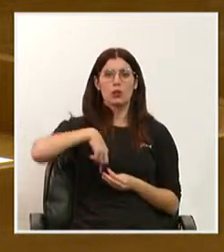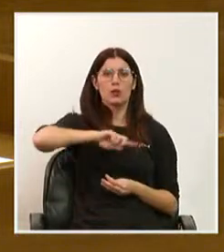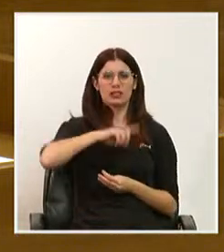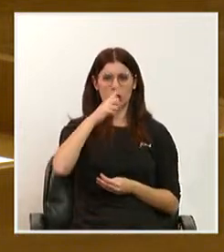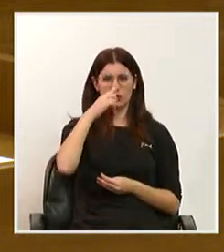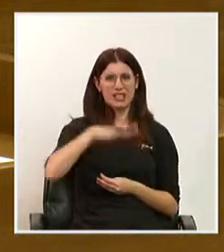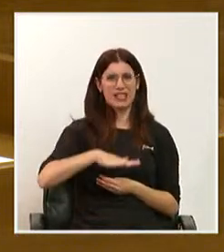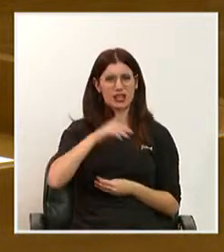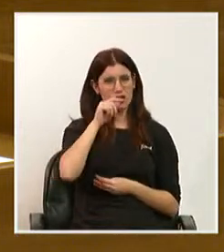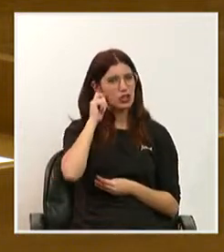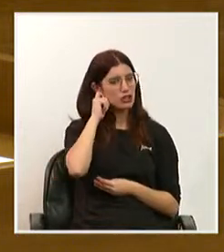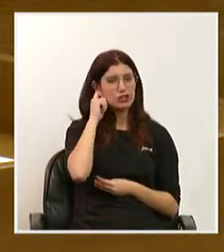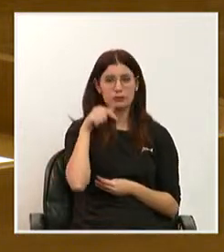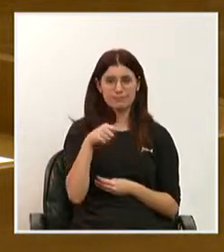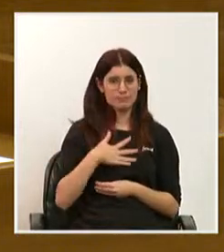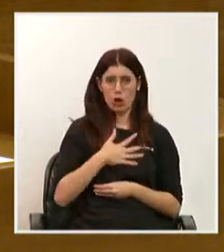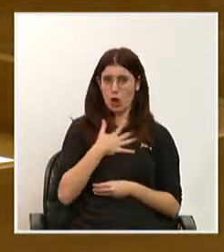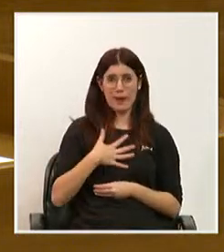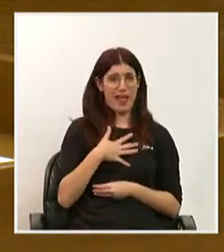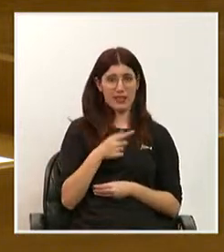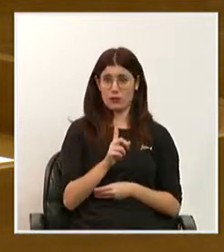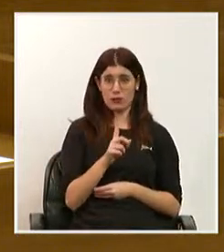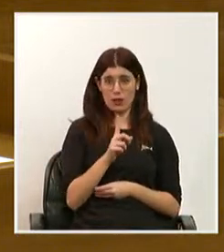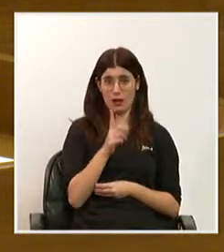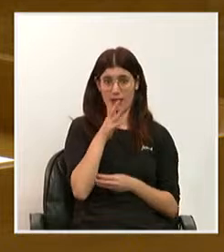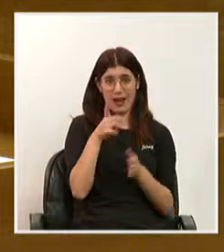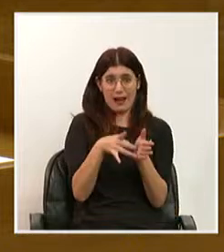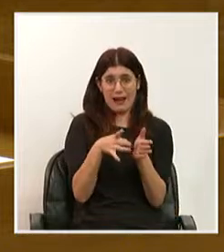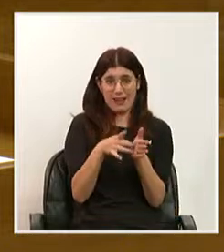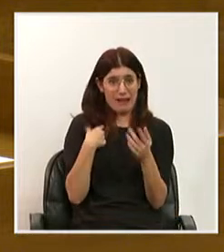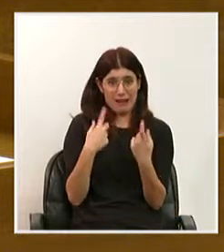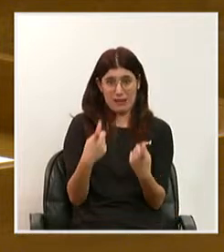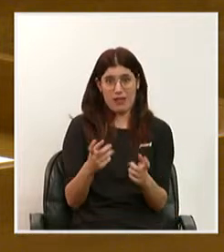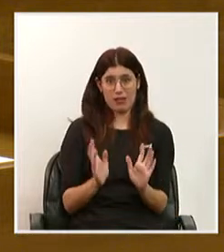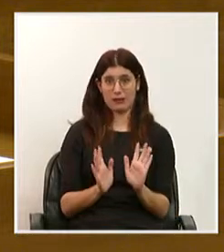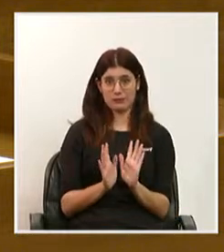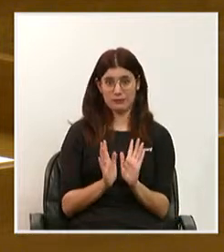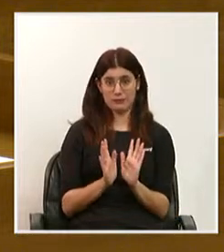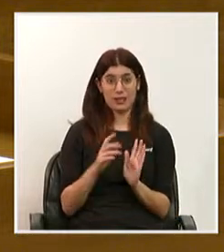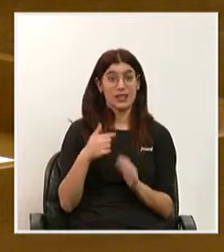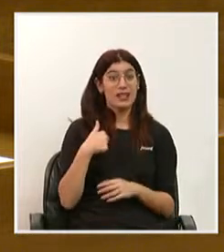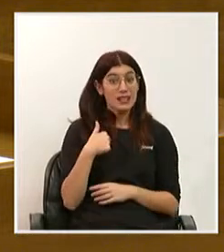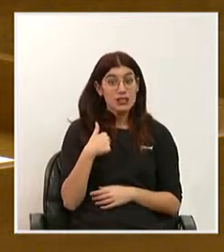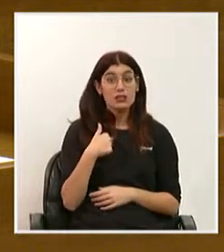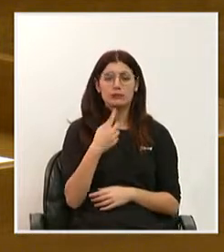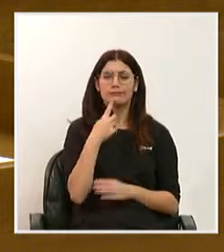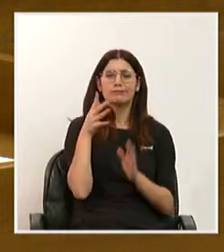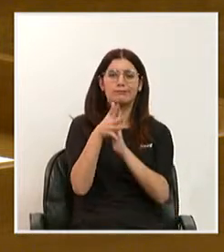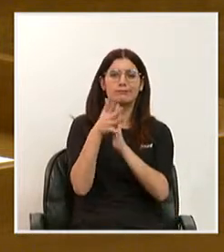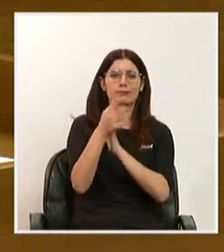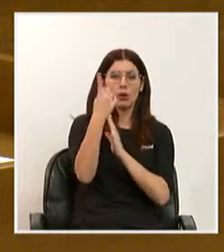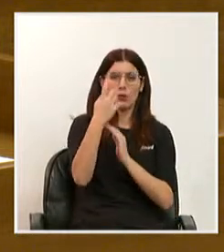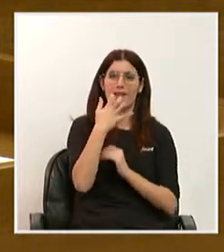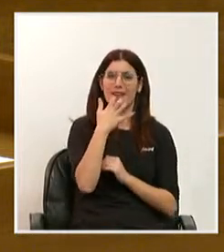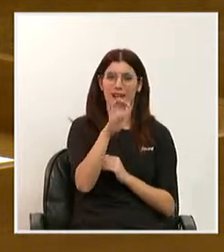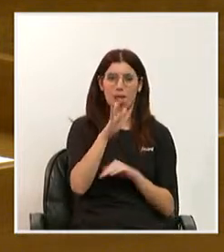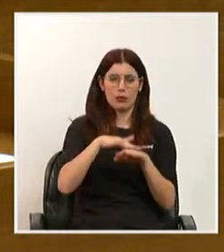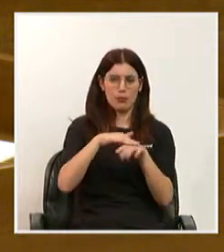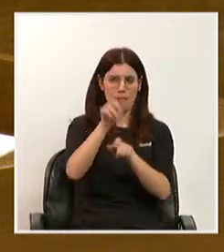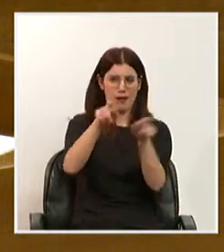chetes no gaud de la cu necesaria que